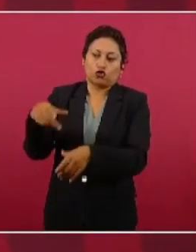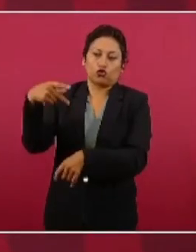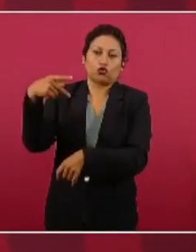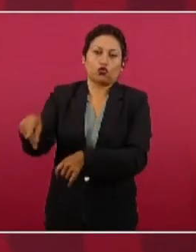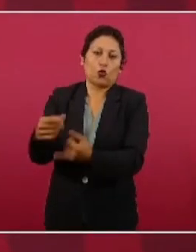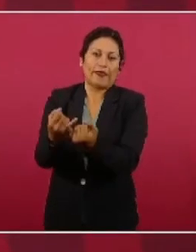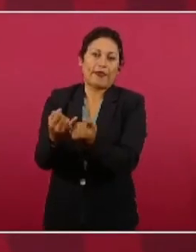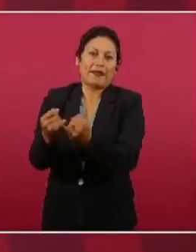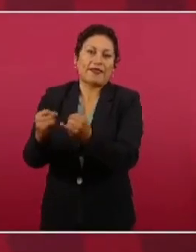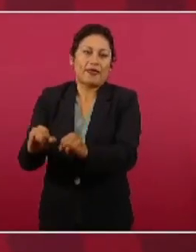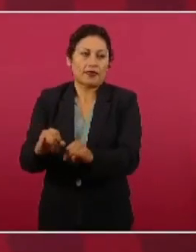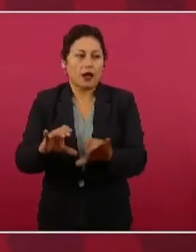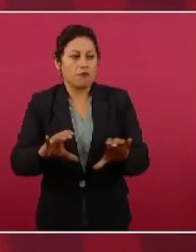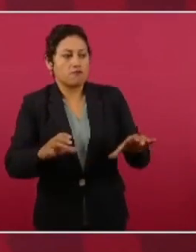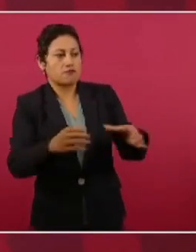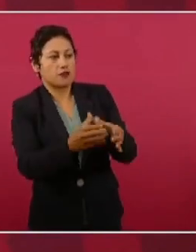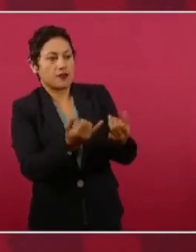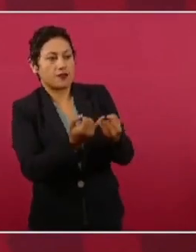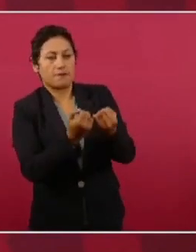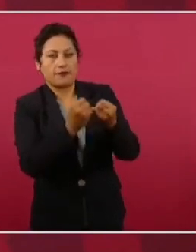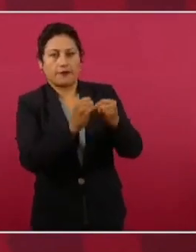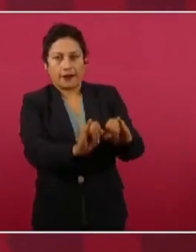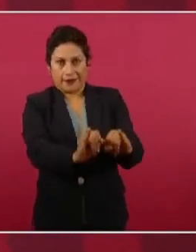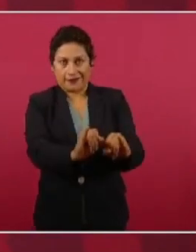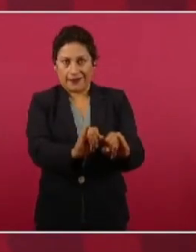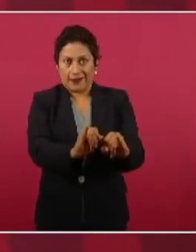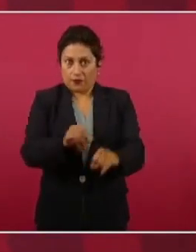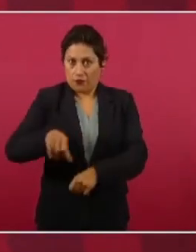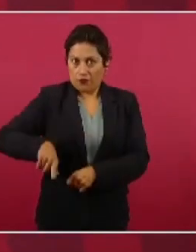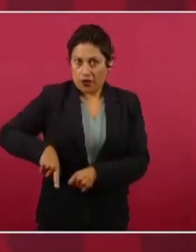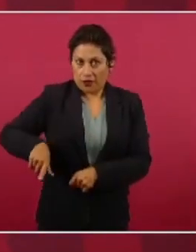y que eso tiene que tratarse